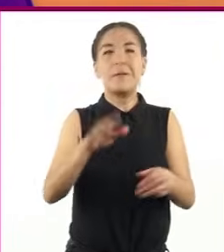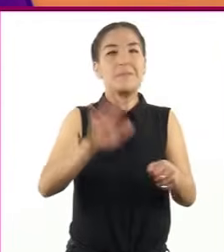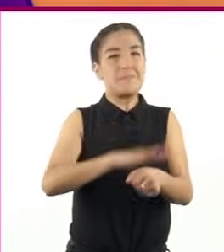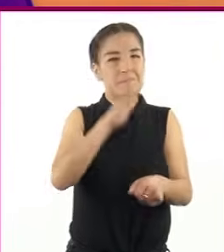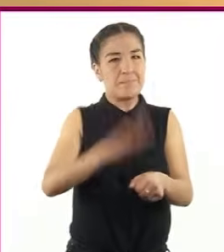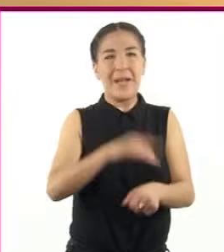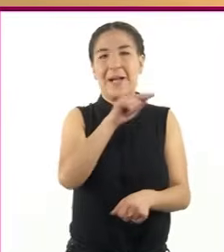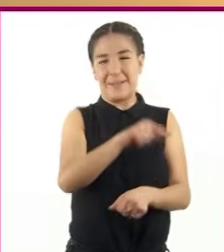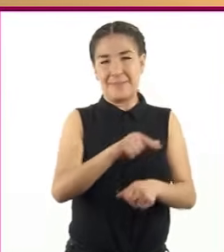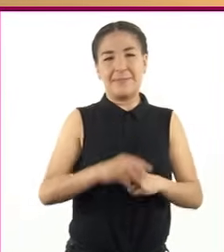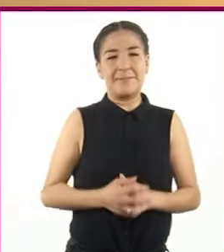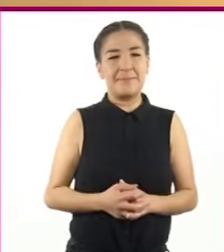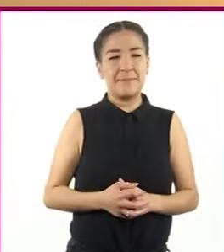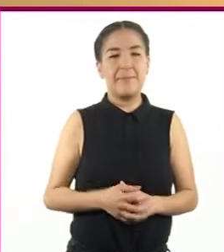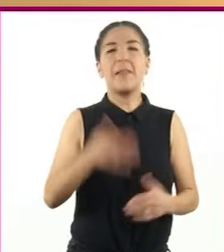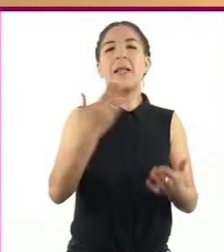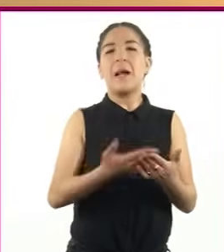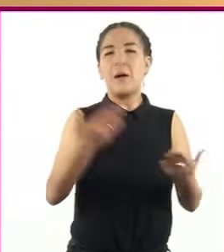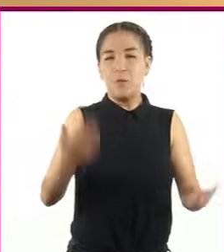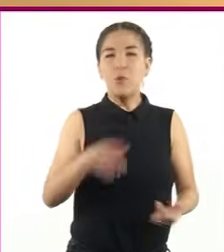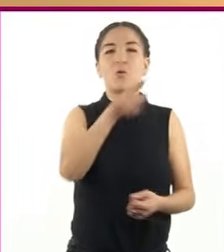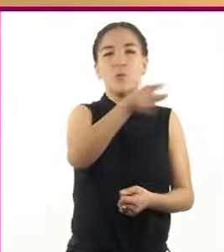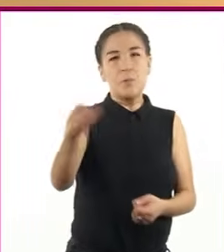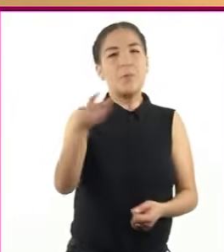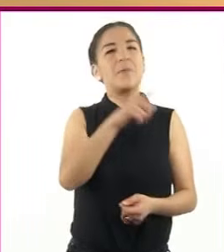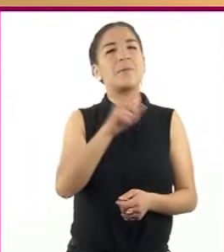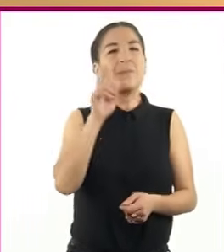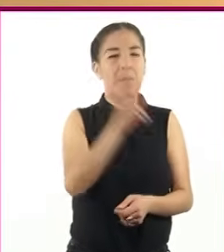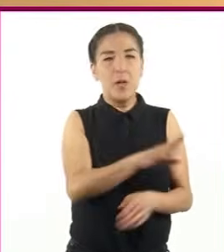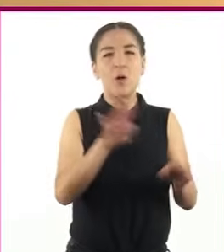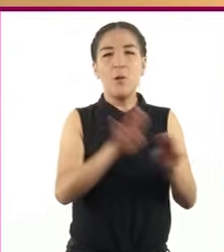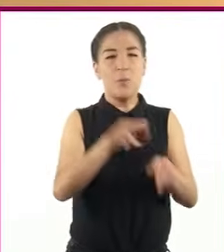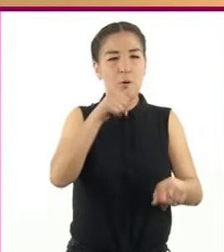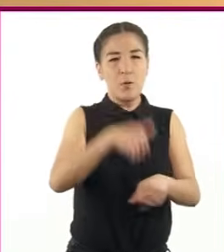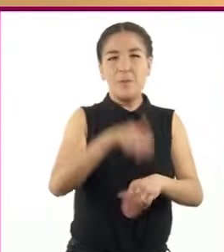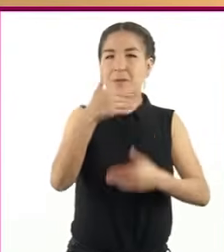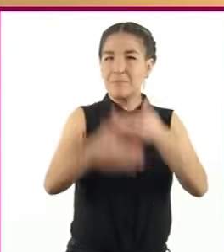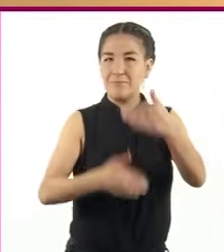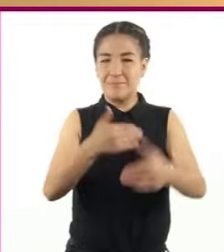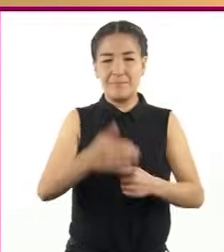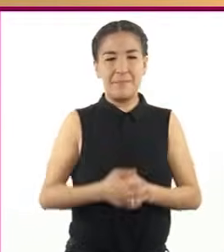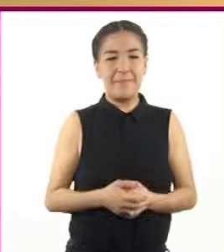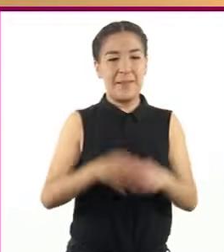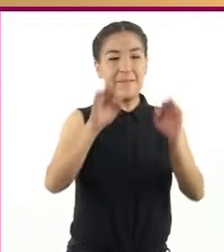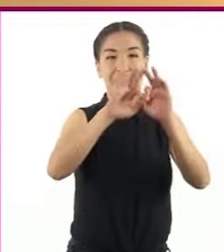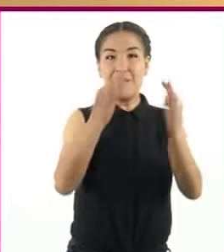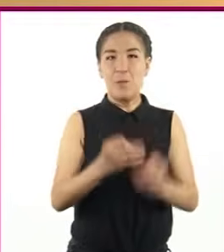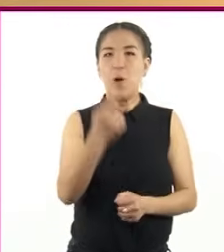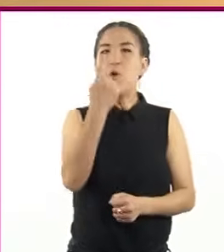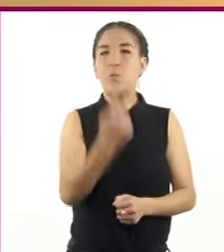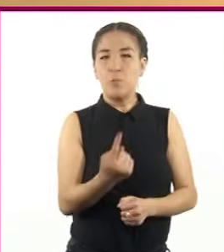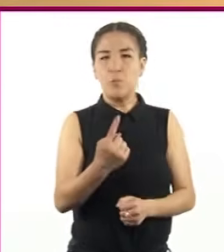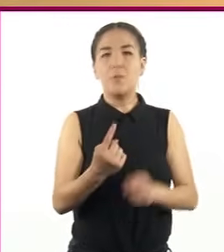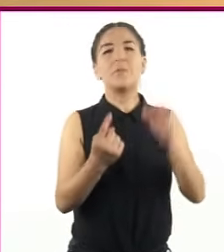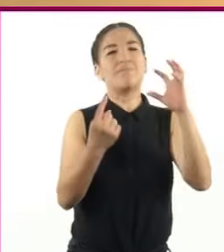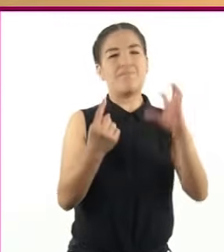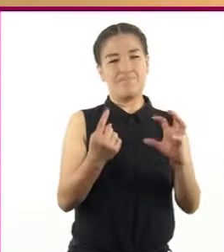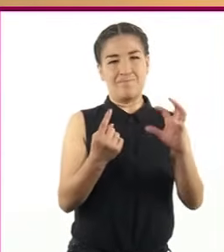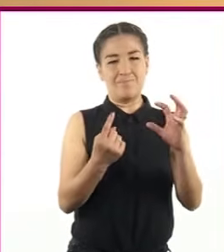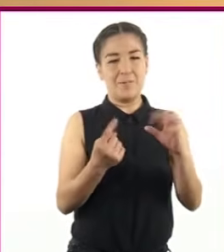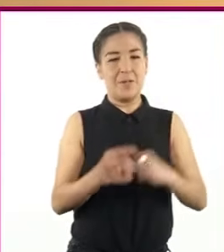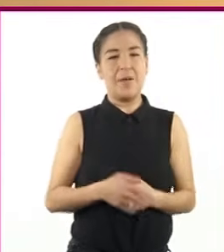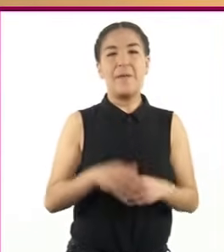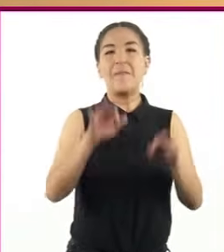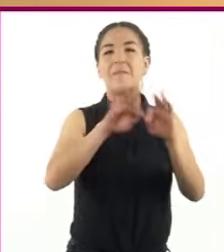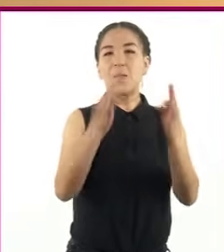posición. Ahora, escribiremos en la sucesión en forma numérica. La figura 1 está conformada por una esfera,